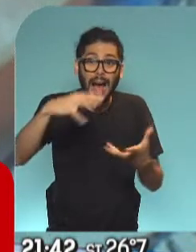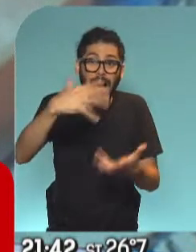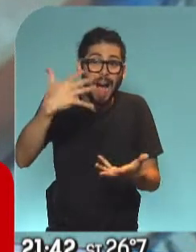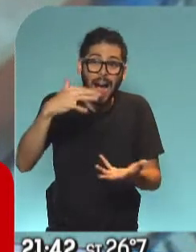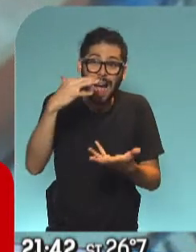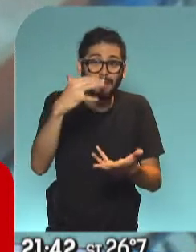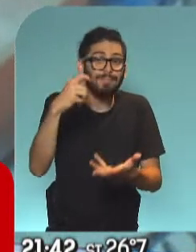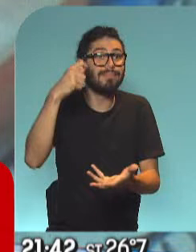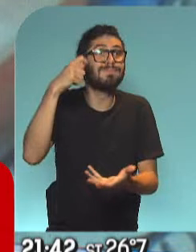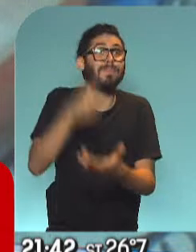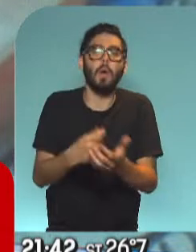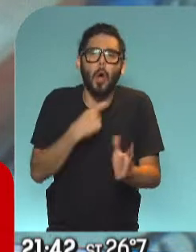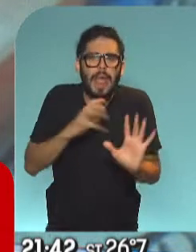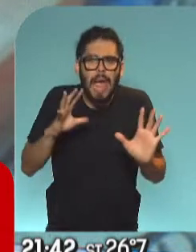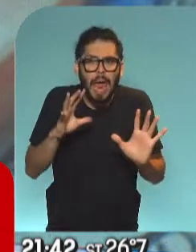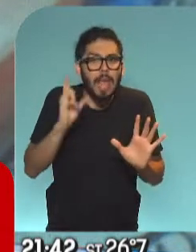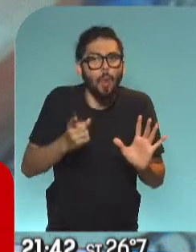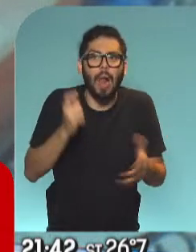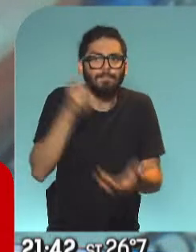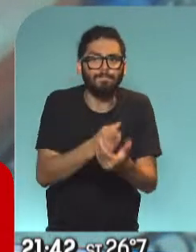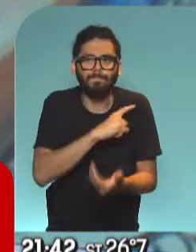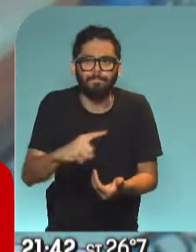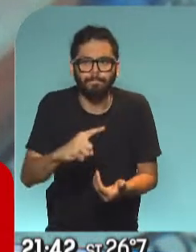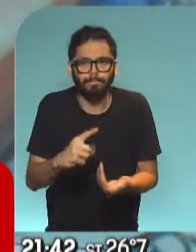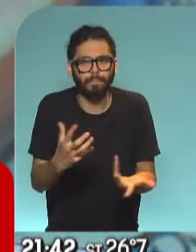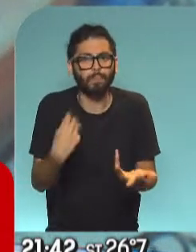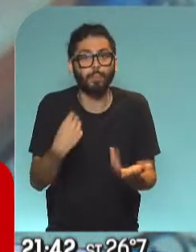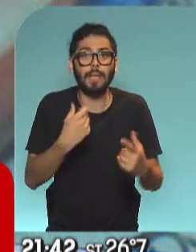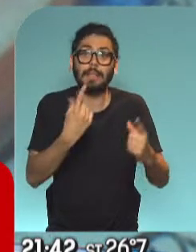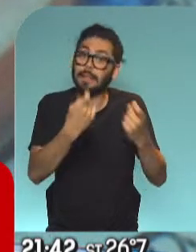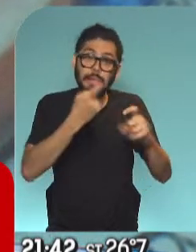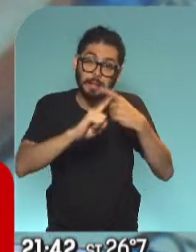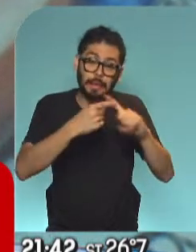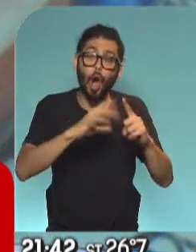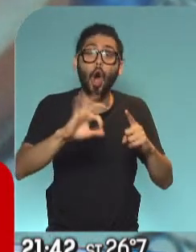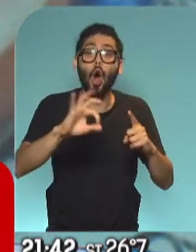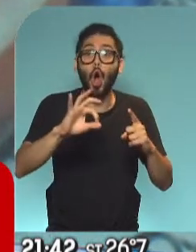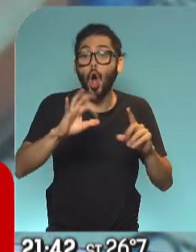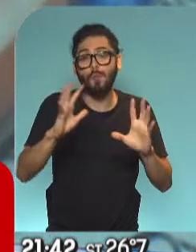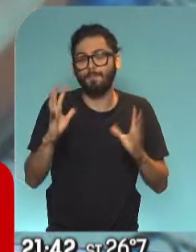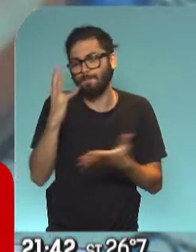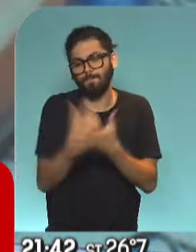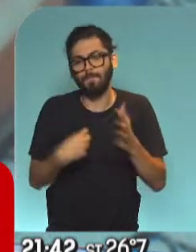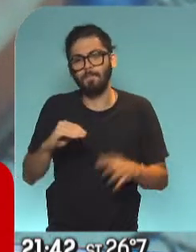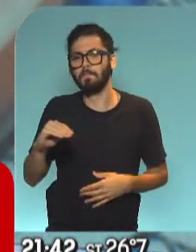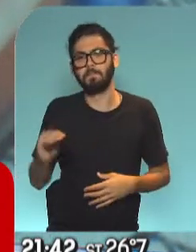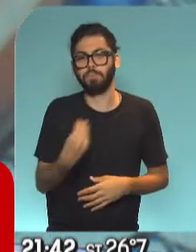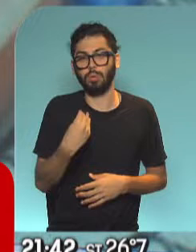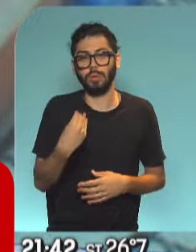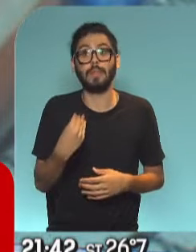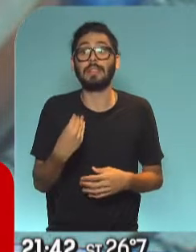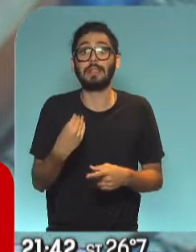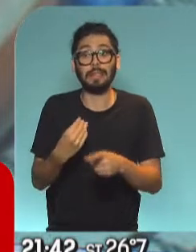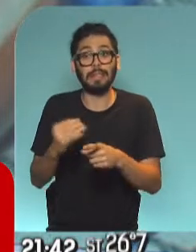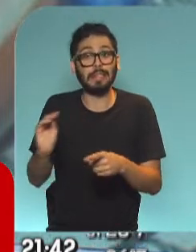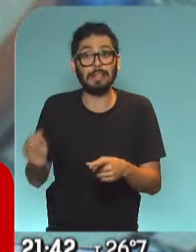lo podía pagar. Por más que quisiera, no podía pagarlo. Es decir, tenía que acordar eso o aceptar ir al default y manejarse en default, con lo cual